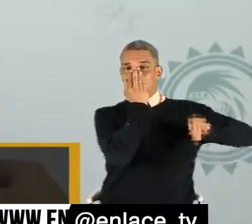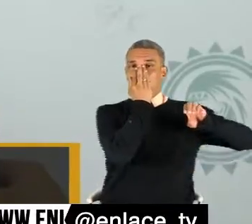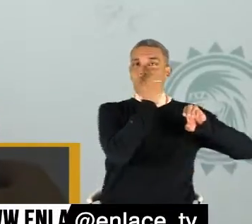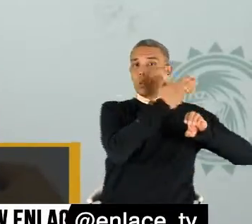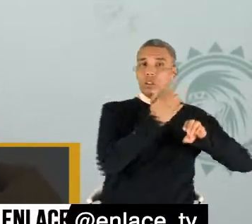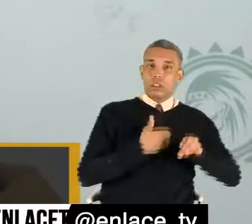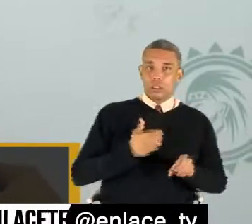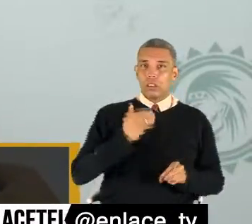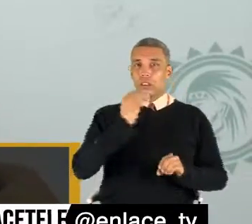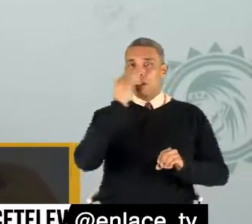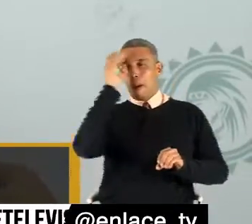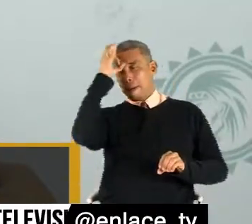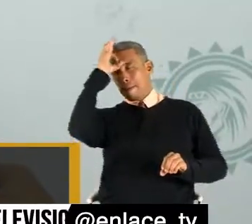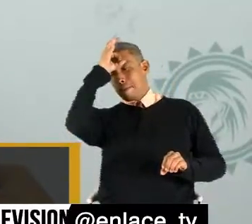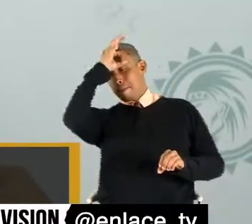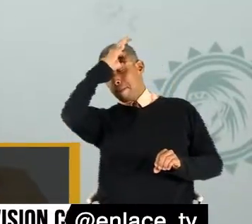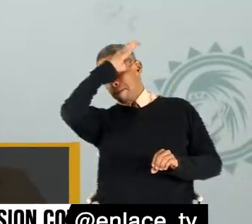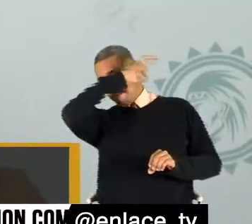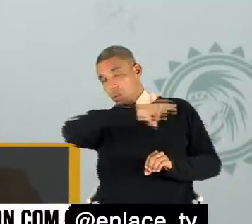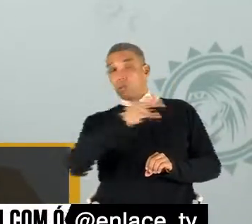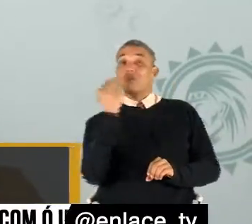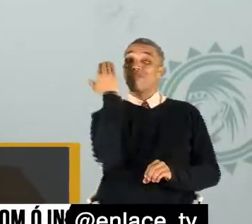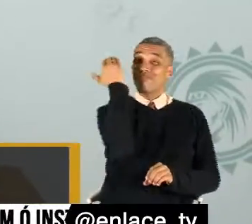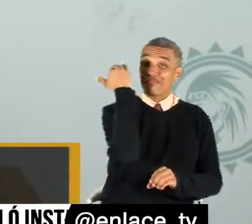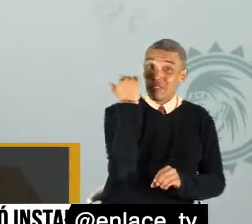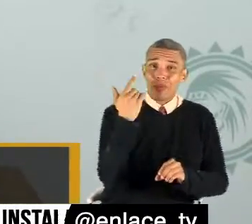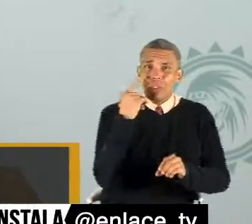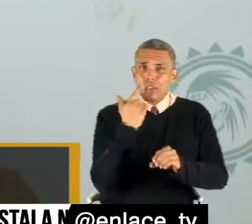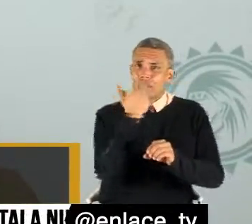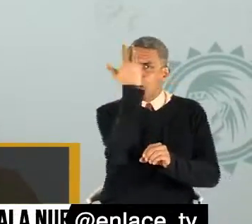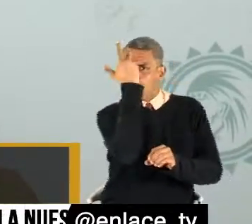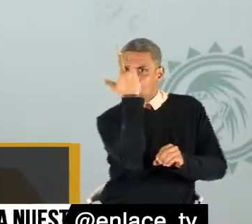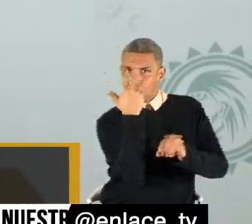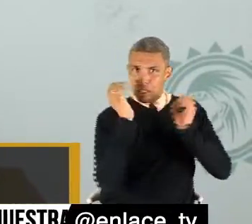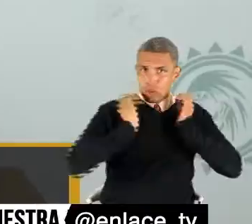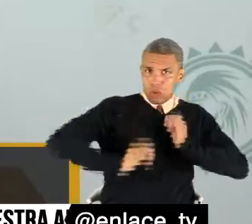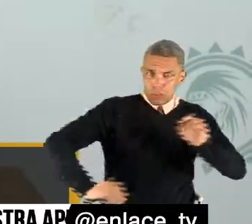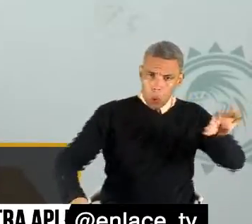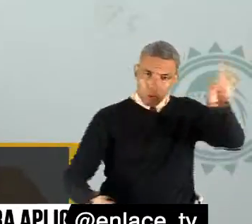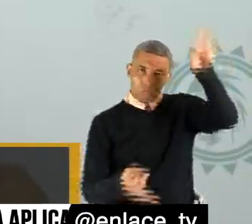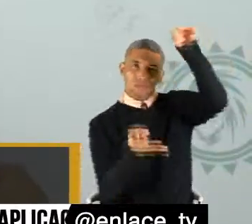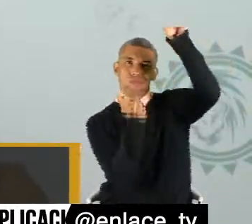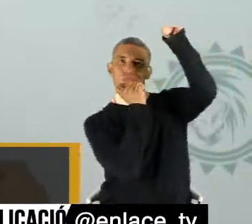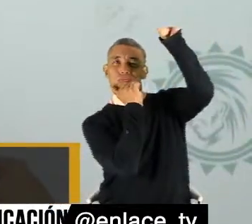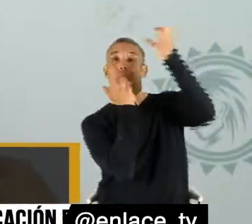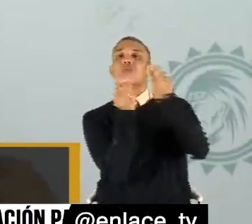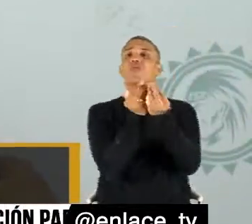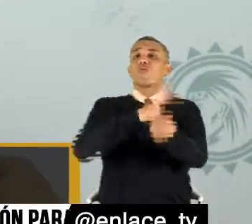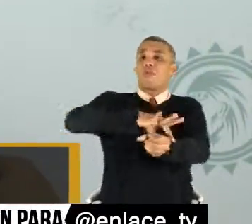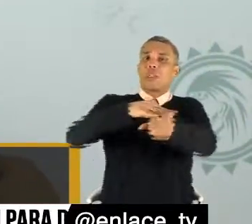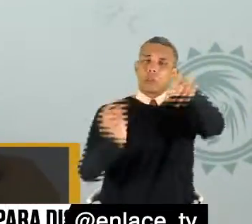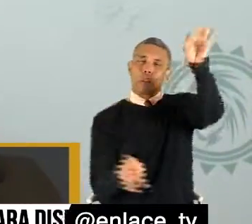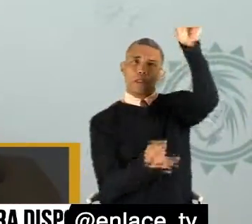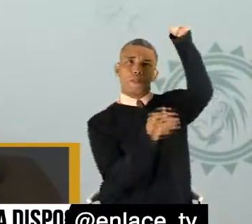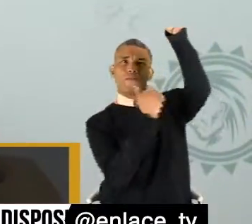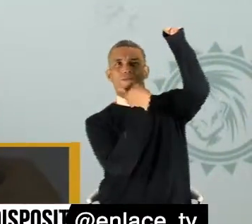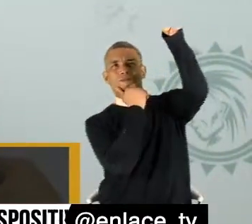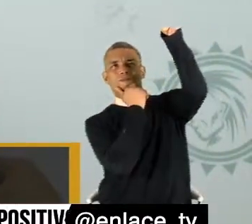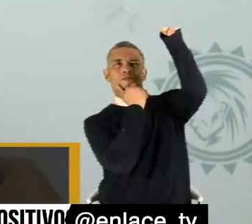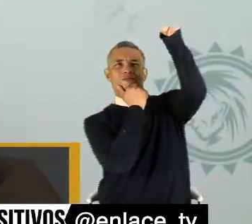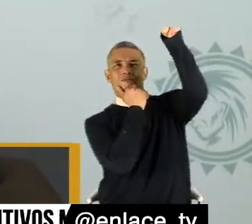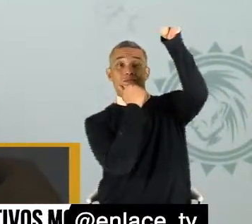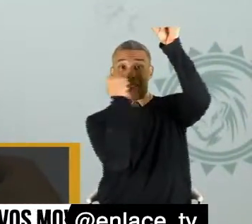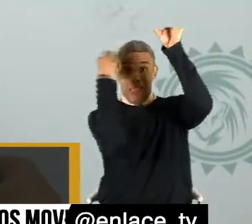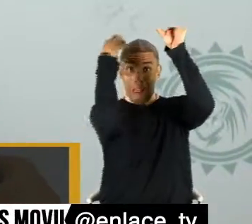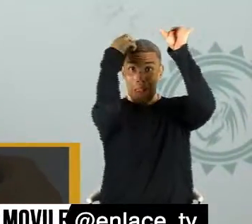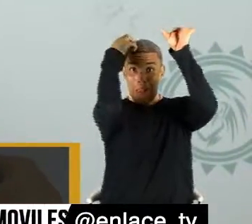le practicó un TAP y pues los médicos informaban de que pues afortunadamente ya el sangrado no había